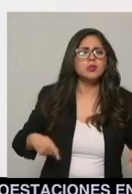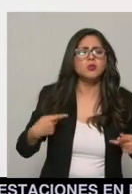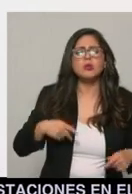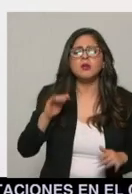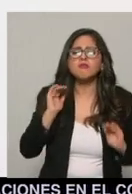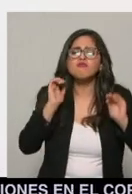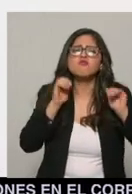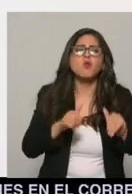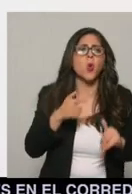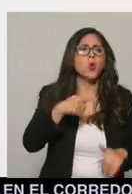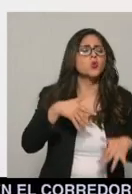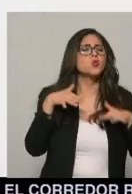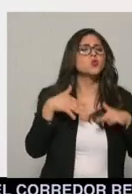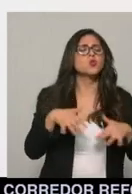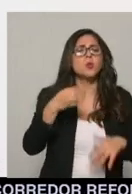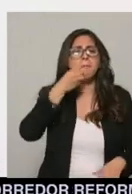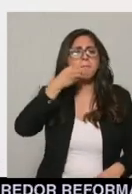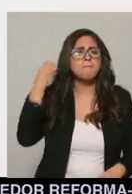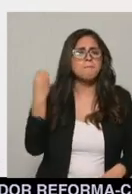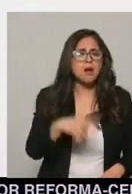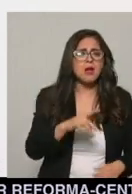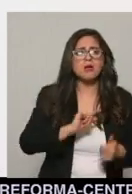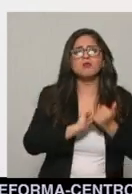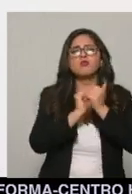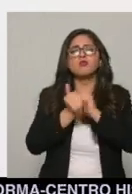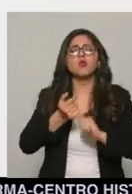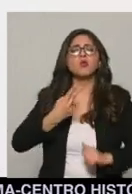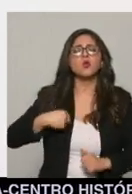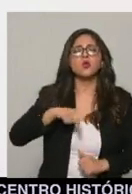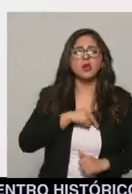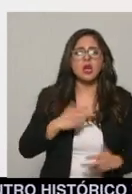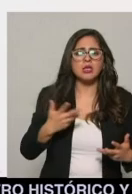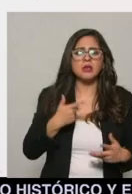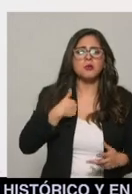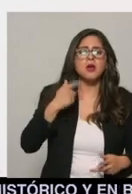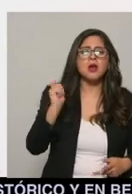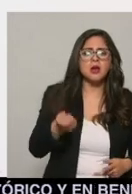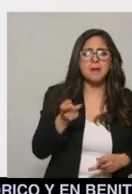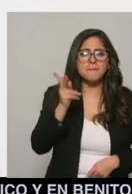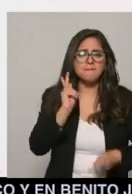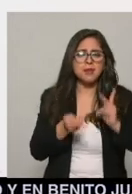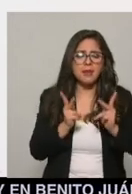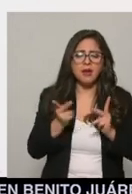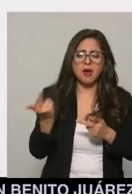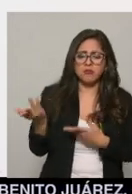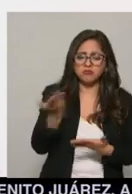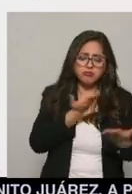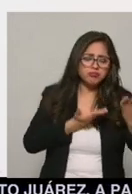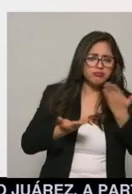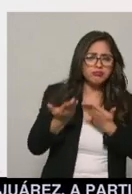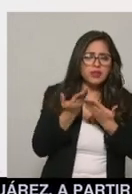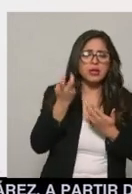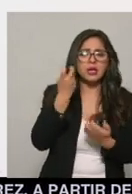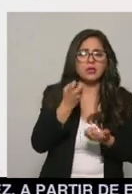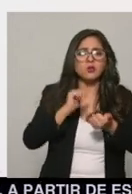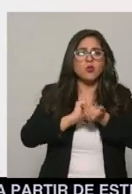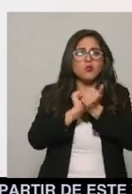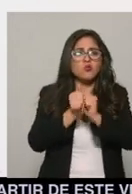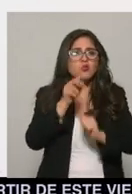fascinado. Y bueno, al final nosotros hacemos como una ronda de pláticas, y esa pieza, o sea, los